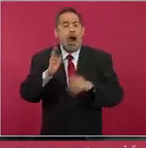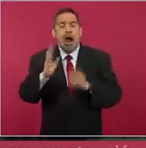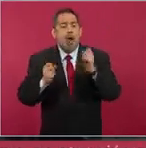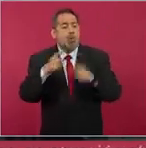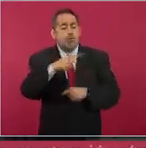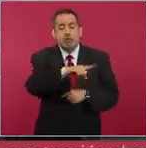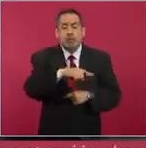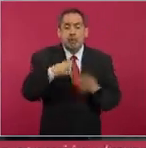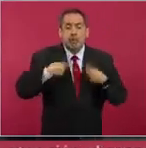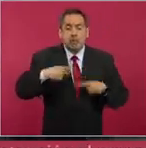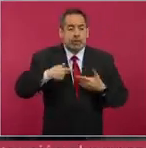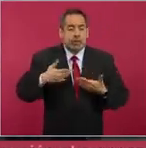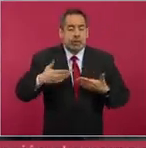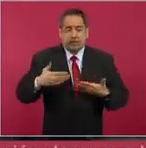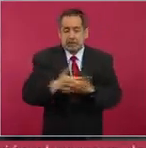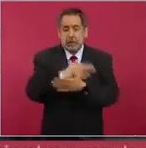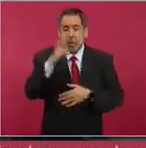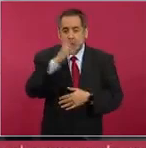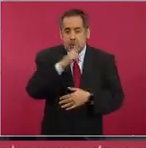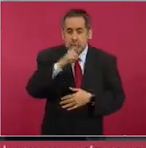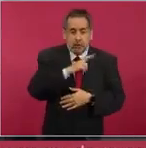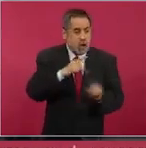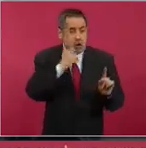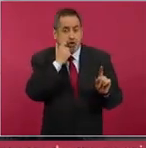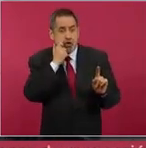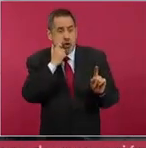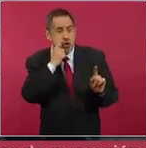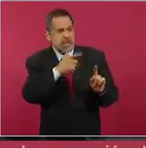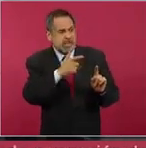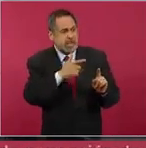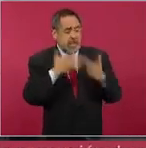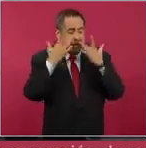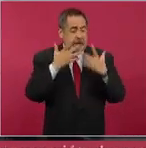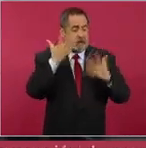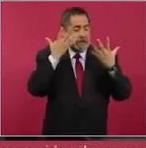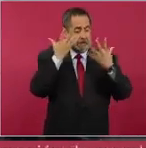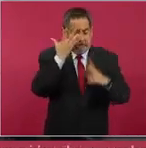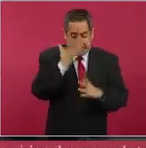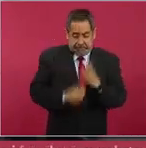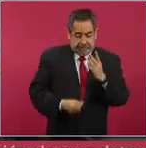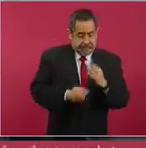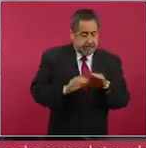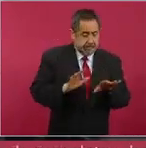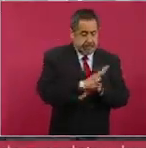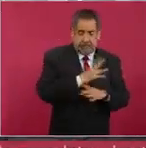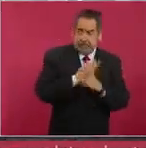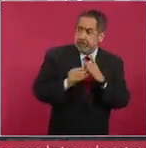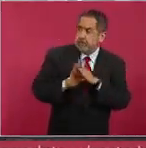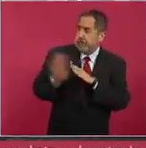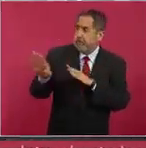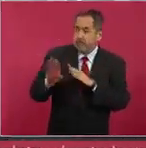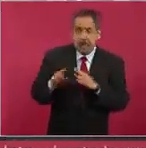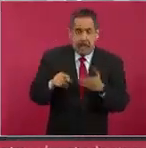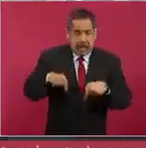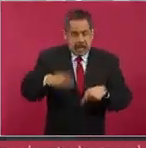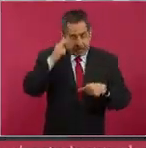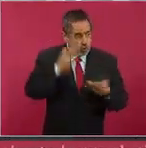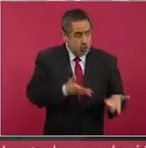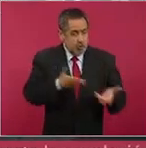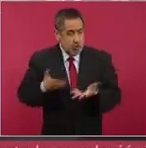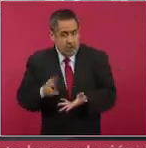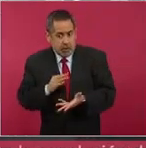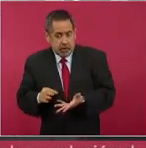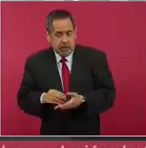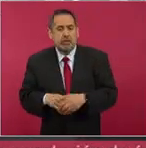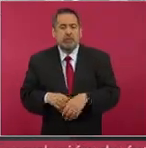con la forma en que está actuando su presidente. Bueno, pues tengo el informe que ya llegó